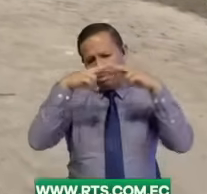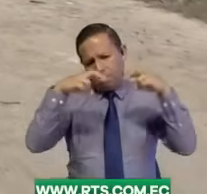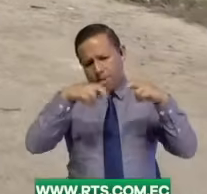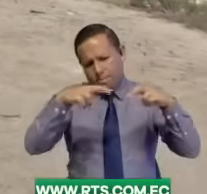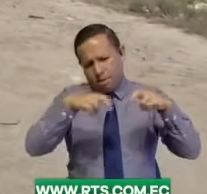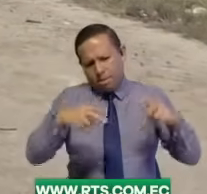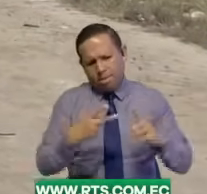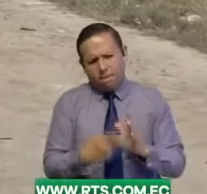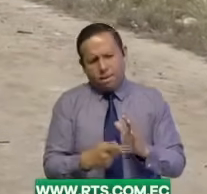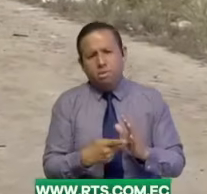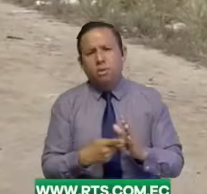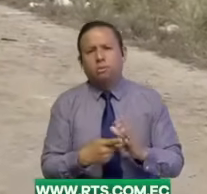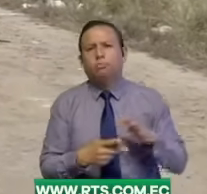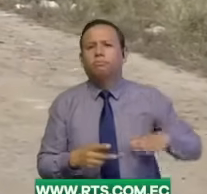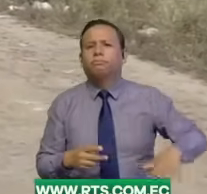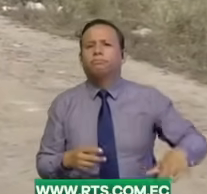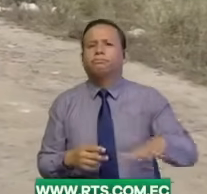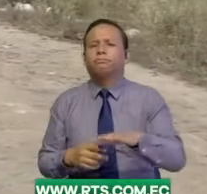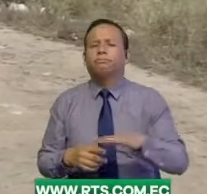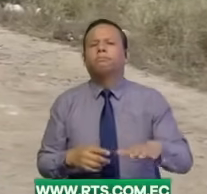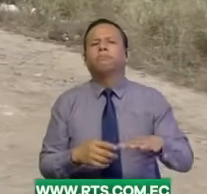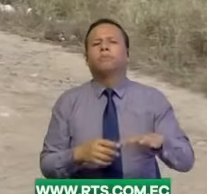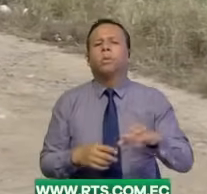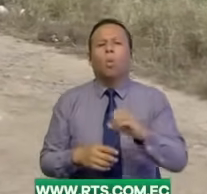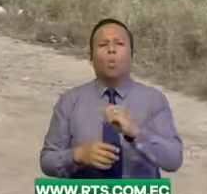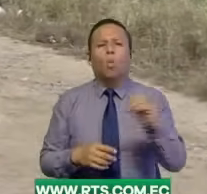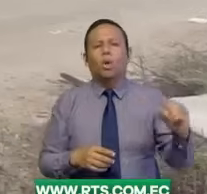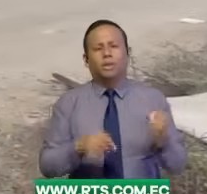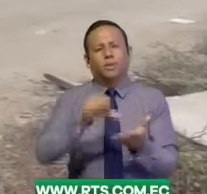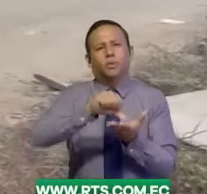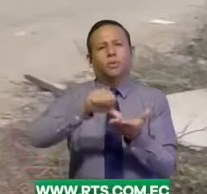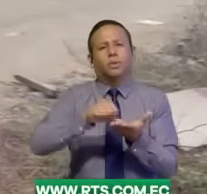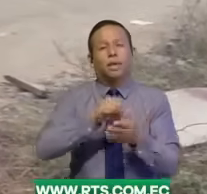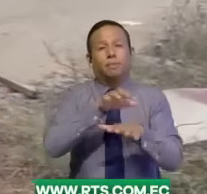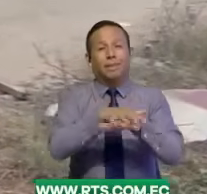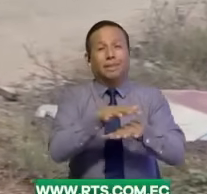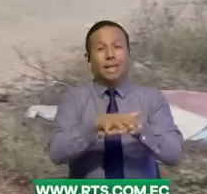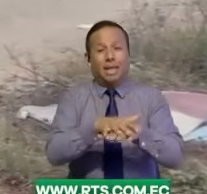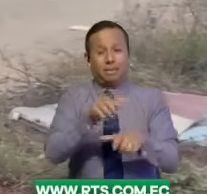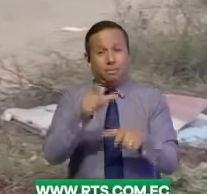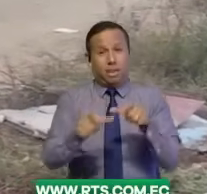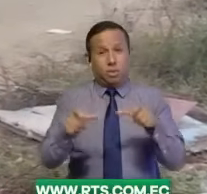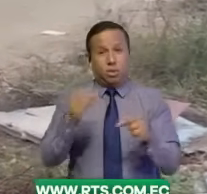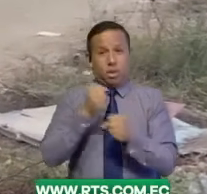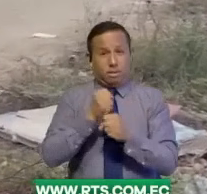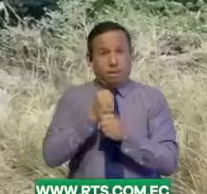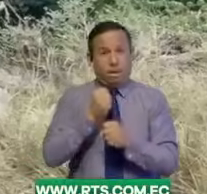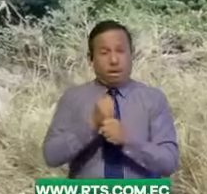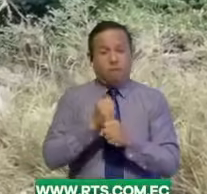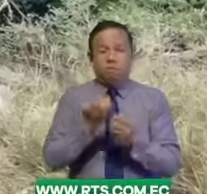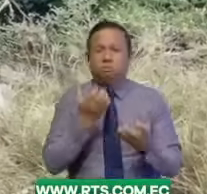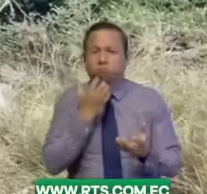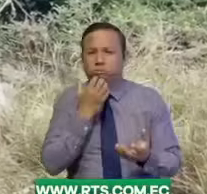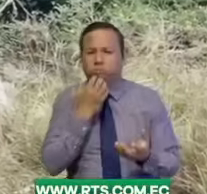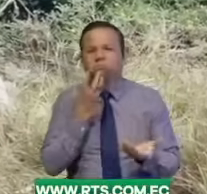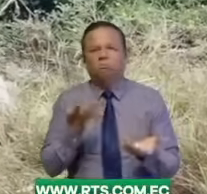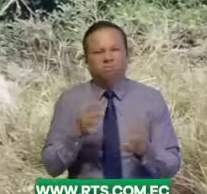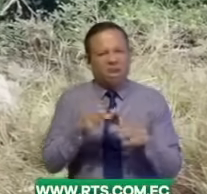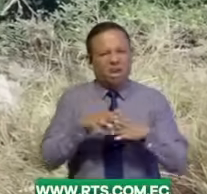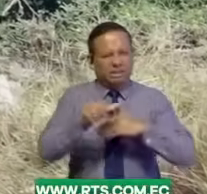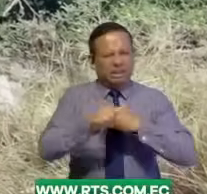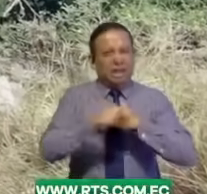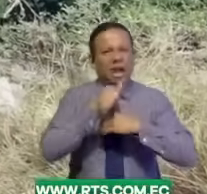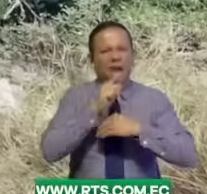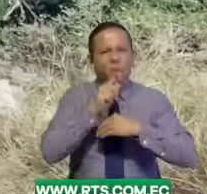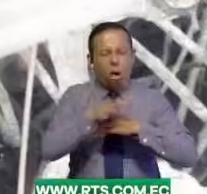Fue en el sector Virgen del Cisne, ubicada al oeste de la ciudad de Machala, donde personas que realizaban labores de recolección de conchas descubrieron